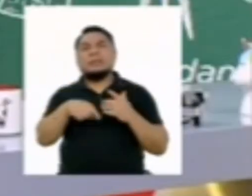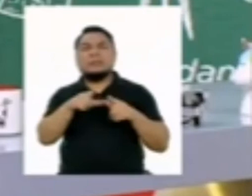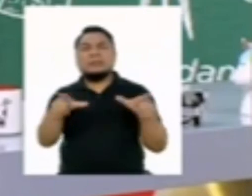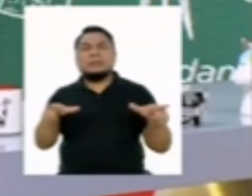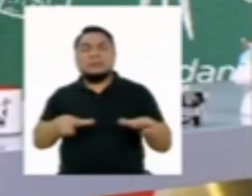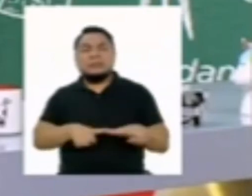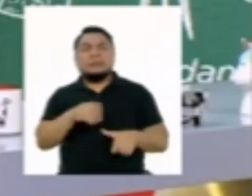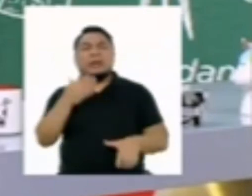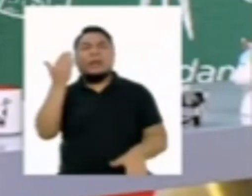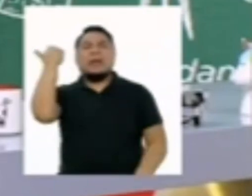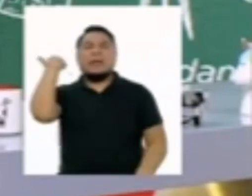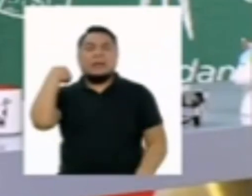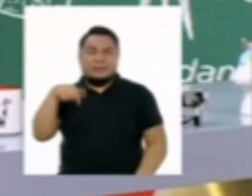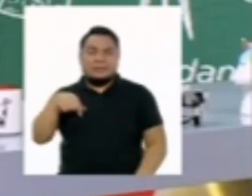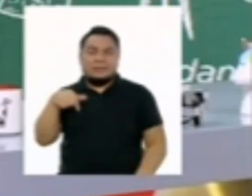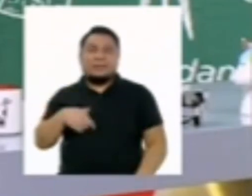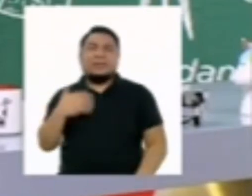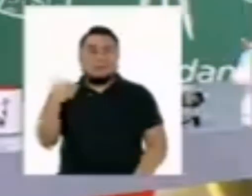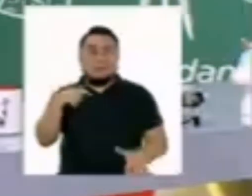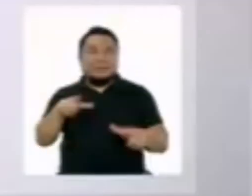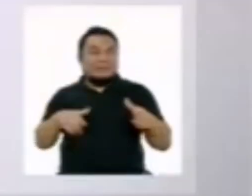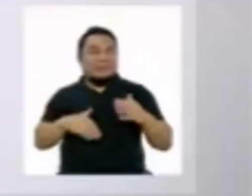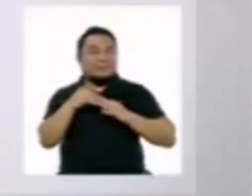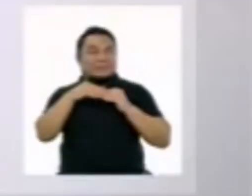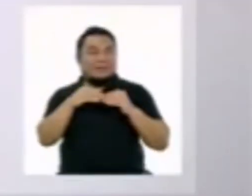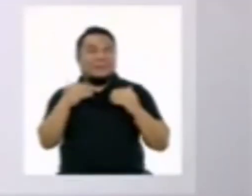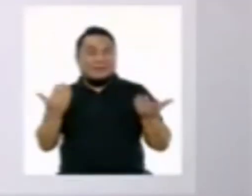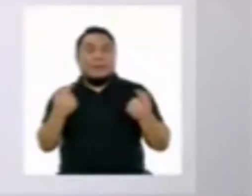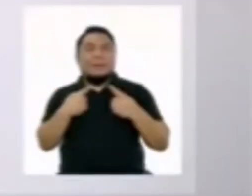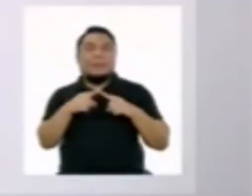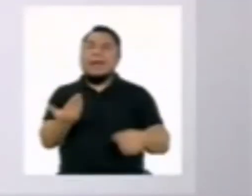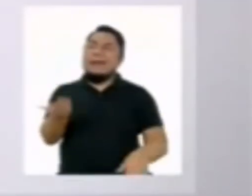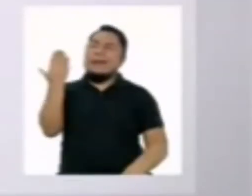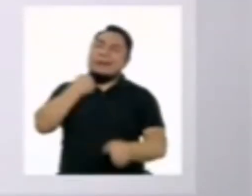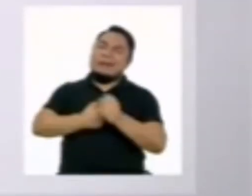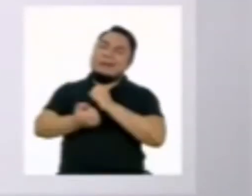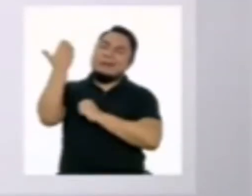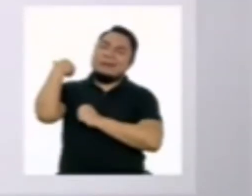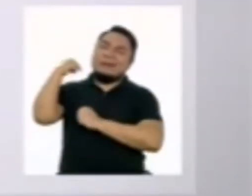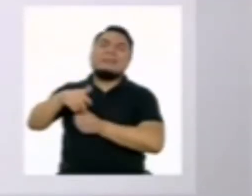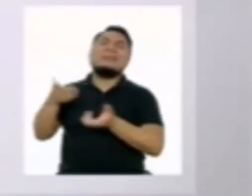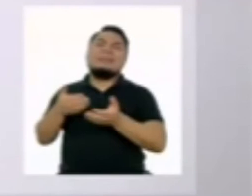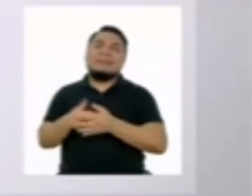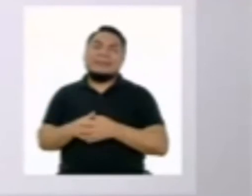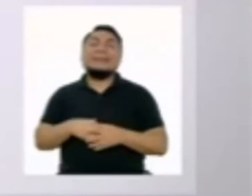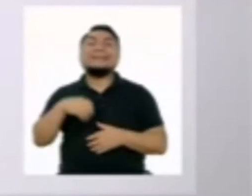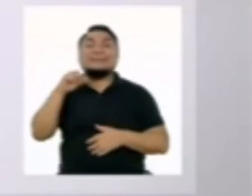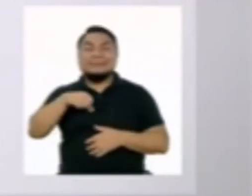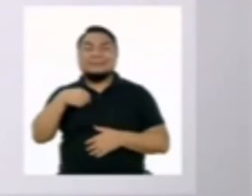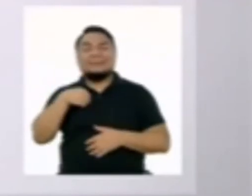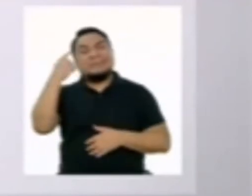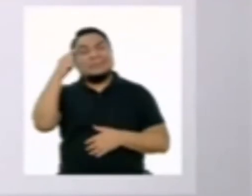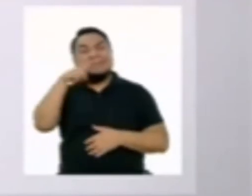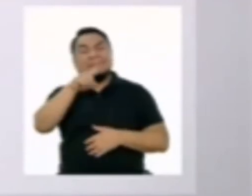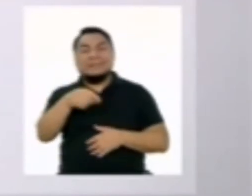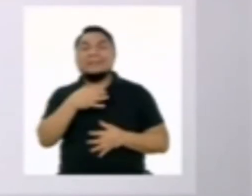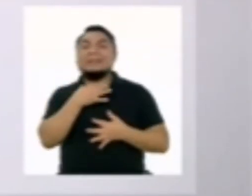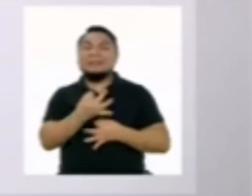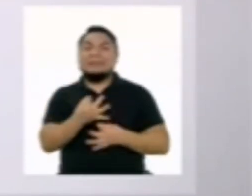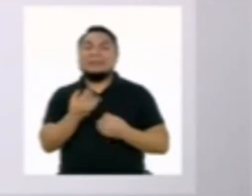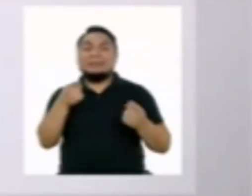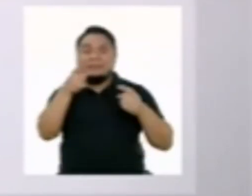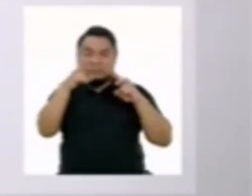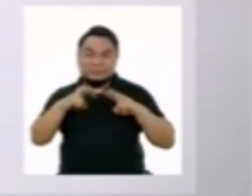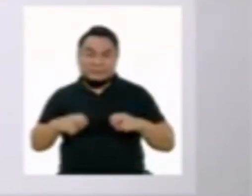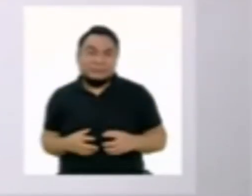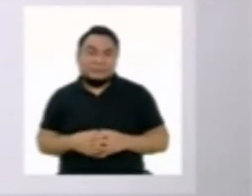parte de la ciudad antes de que fuera lo que es ahora? Lo mismo me pregunto yo, y ahí vamos a encontrar muchas cosas interesantes si